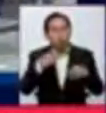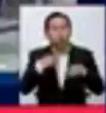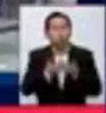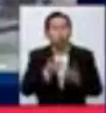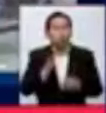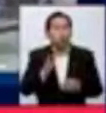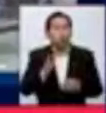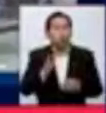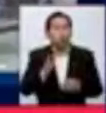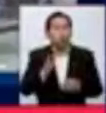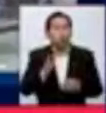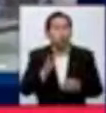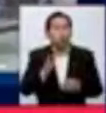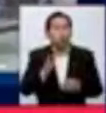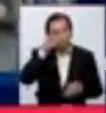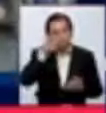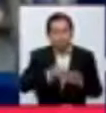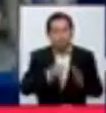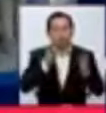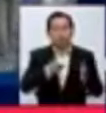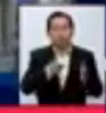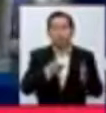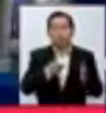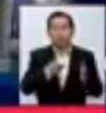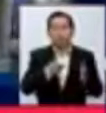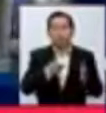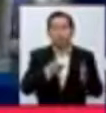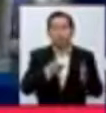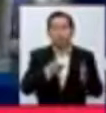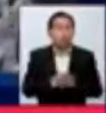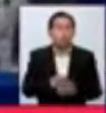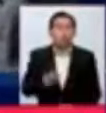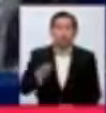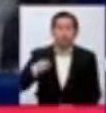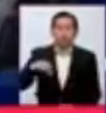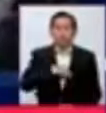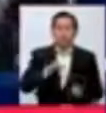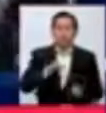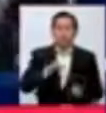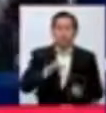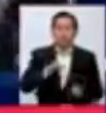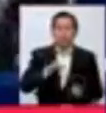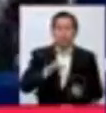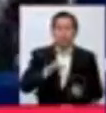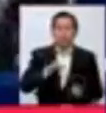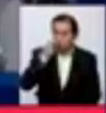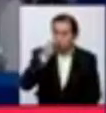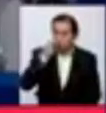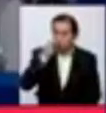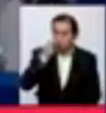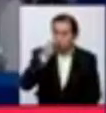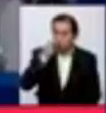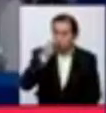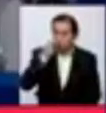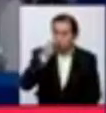hace a esta población. Nosotros como institución hemos conocido varios casos en los que las abuelas